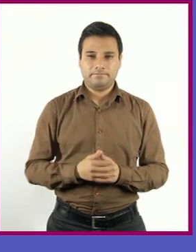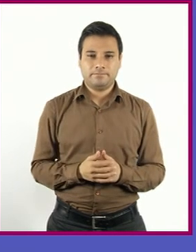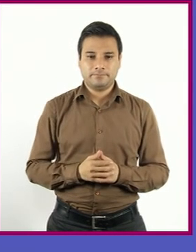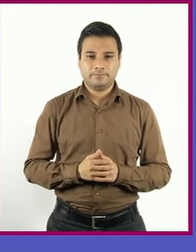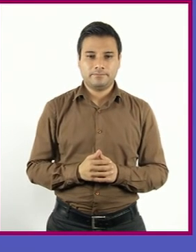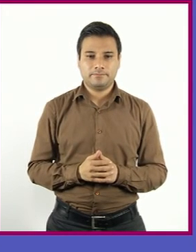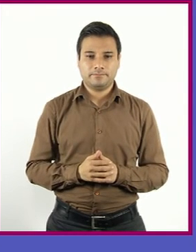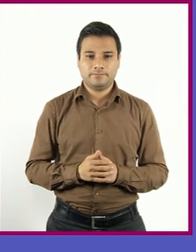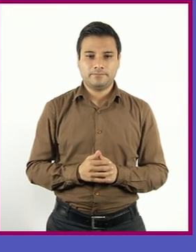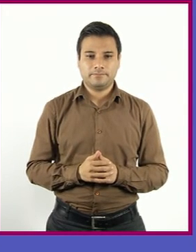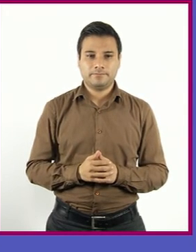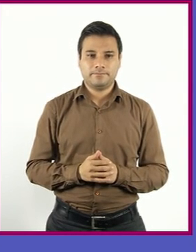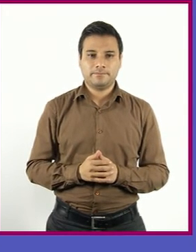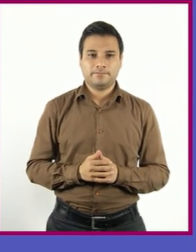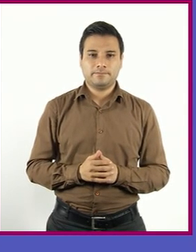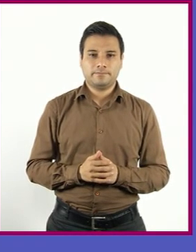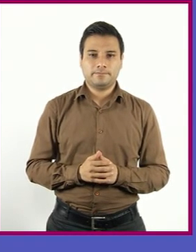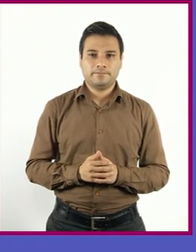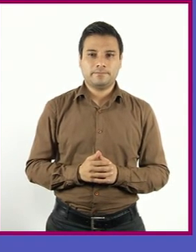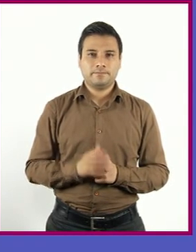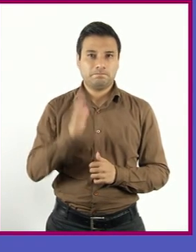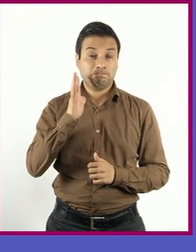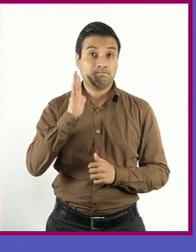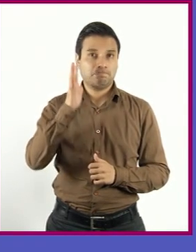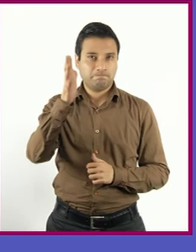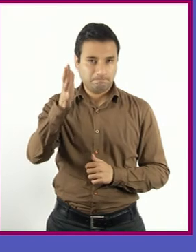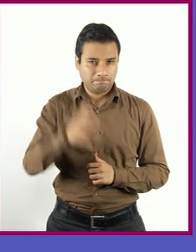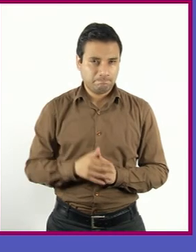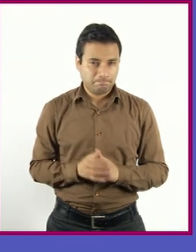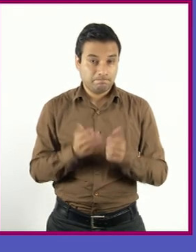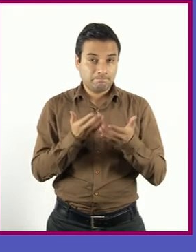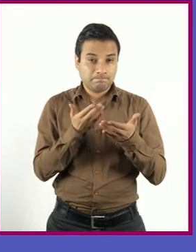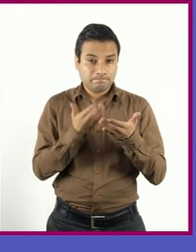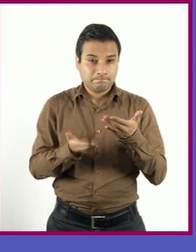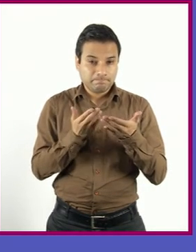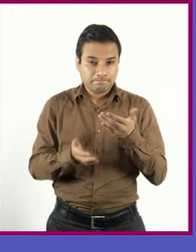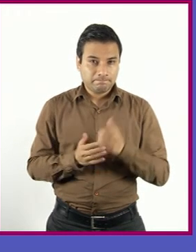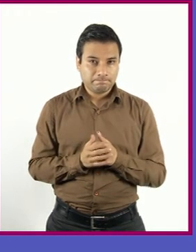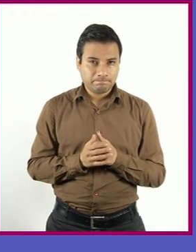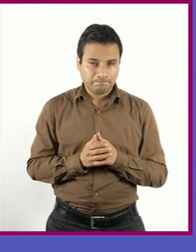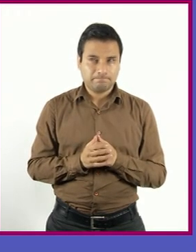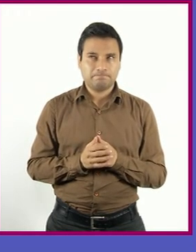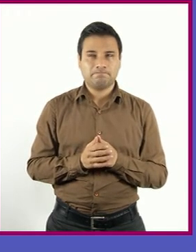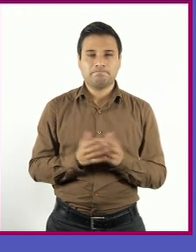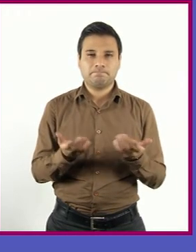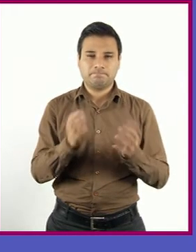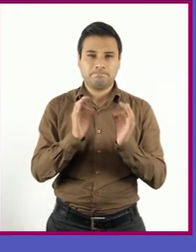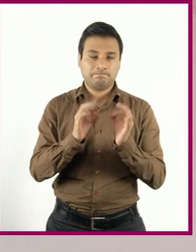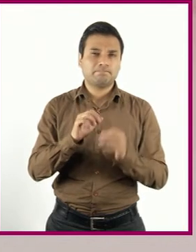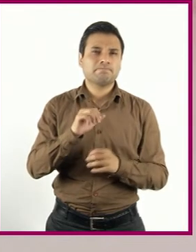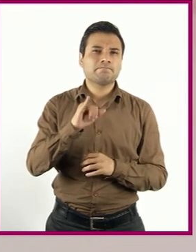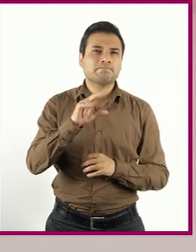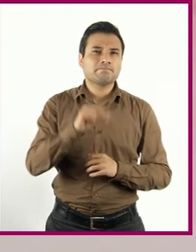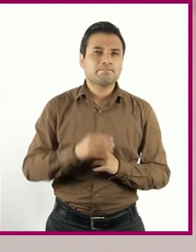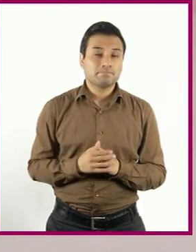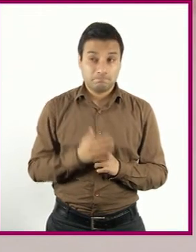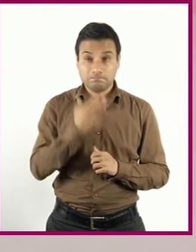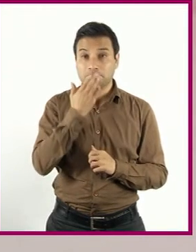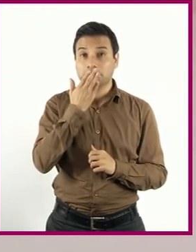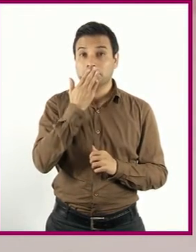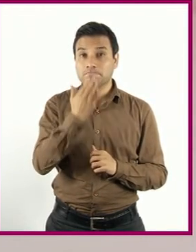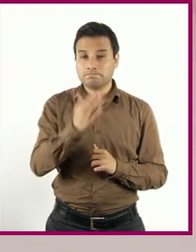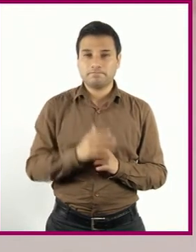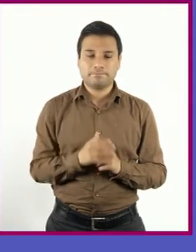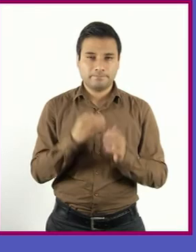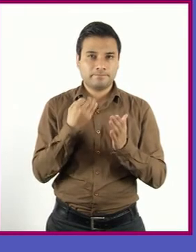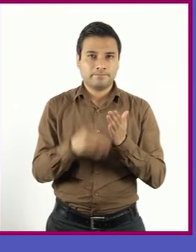Humedecerán en futuro indicativo y deberán ser en presente indicativo e infinitivo. ¿Es correcto, profesora? Vamos muy bien.